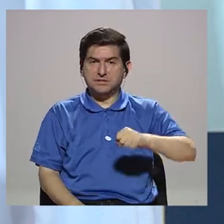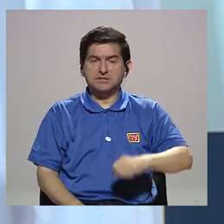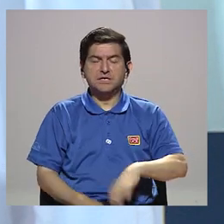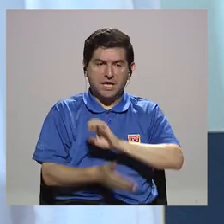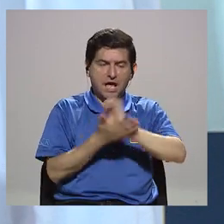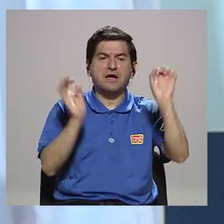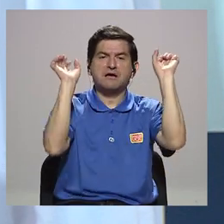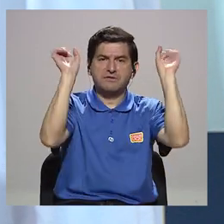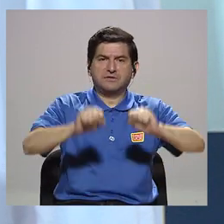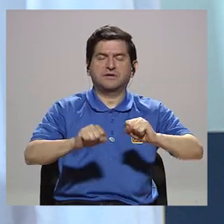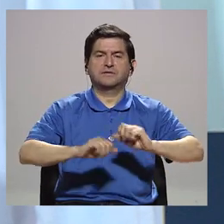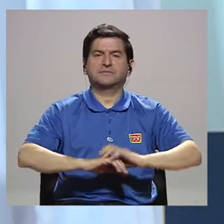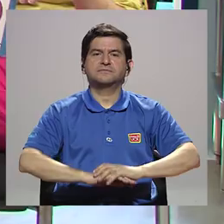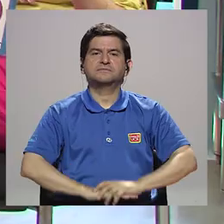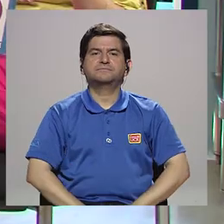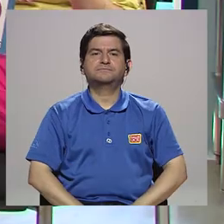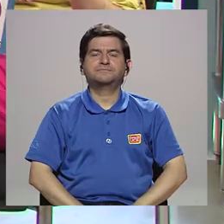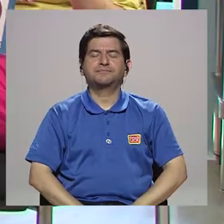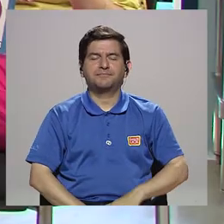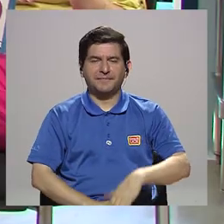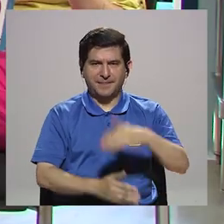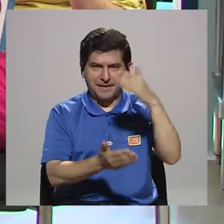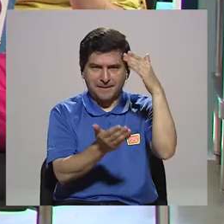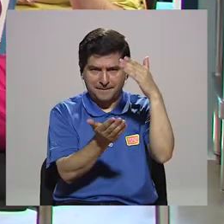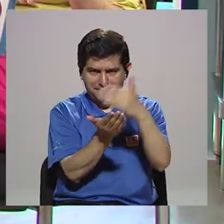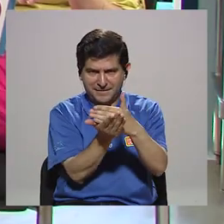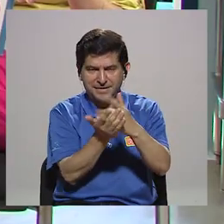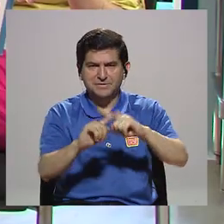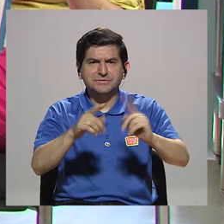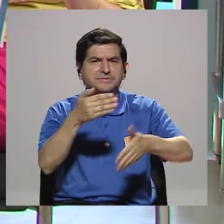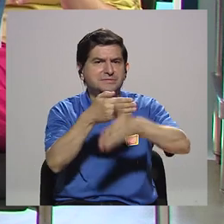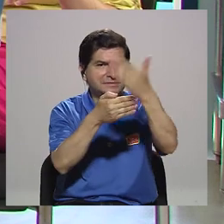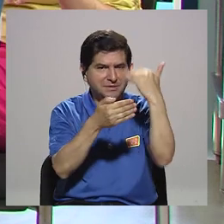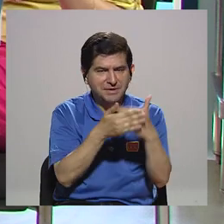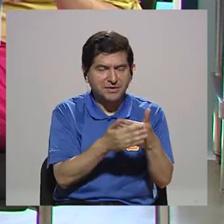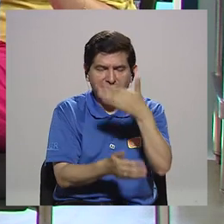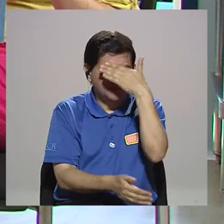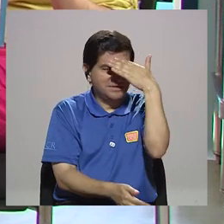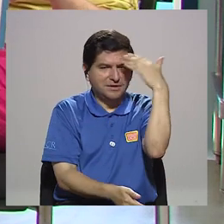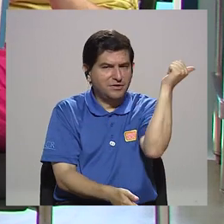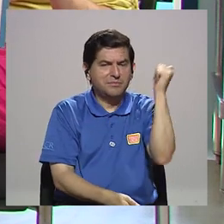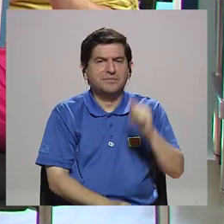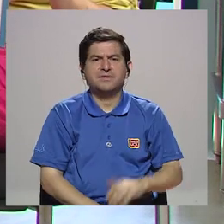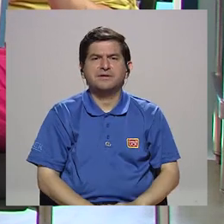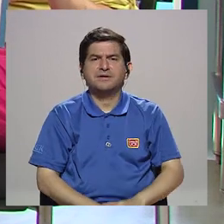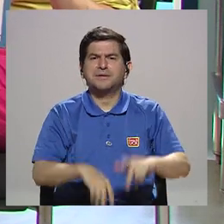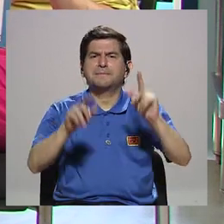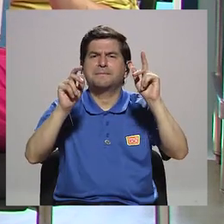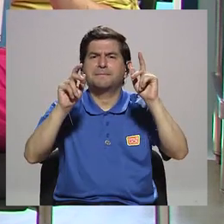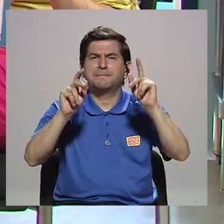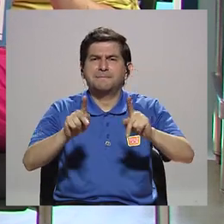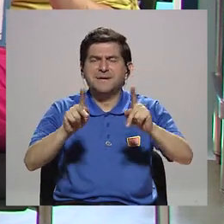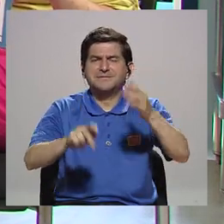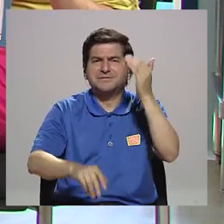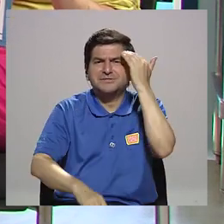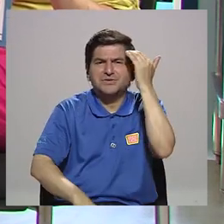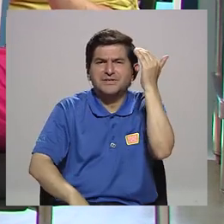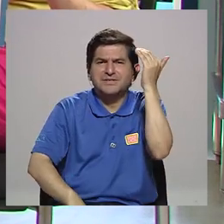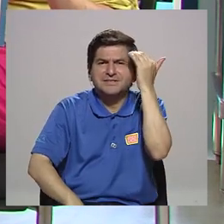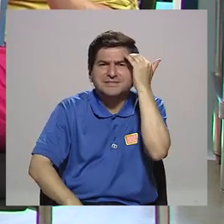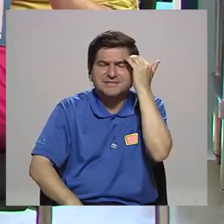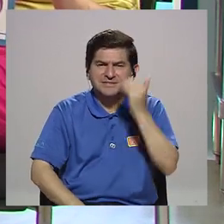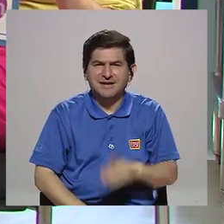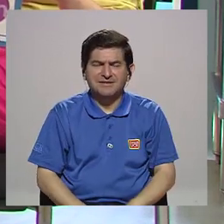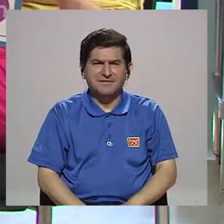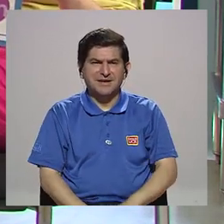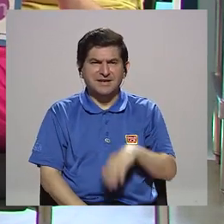porque se puede prevenir. Tenemos que ir a una pausa, pero antes, para que no se me olvide, quería preguntar, ¿cómo se puede saber